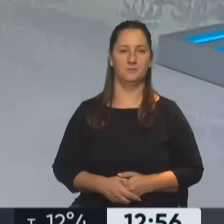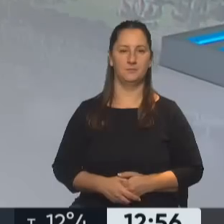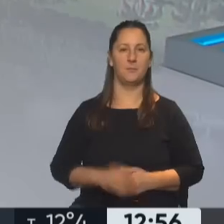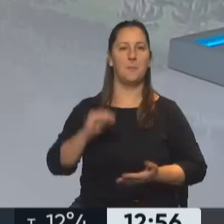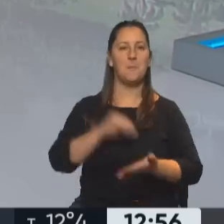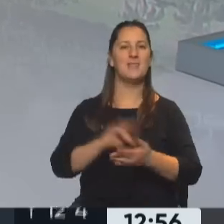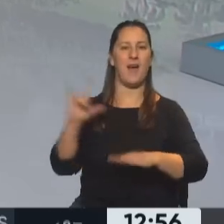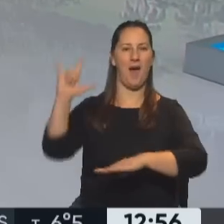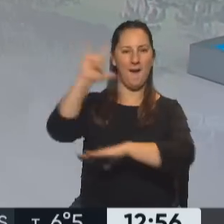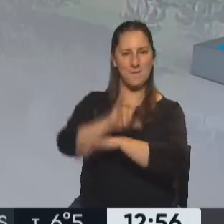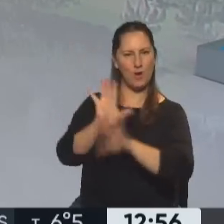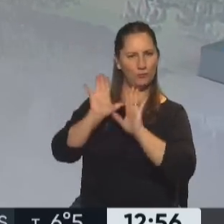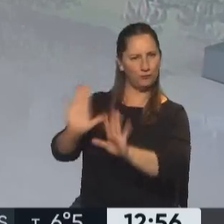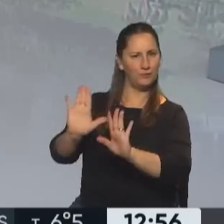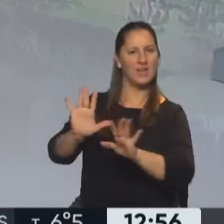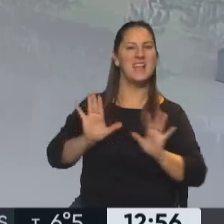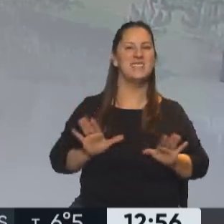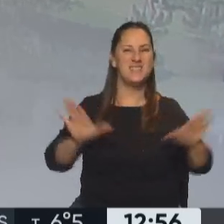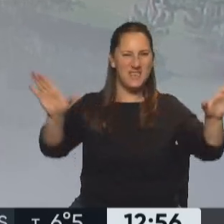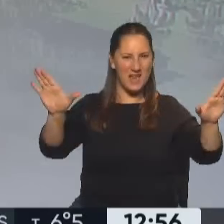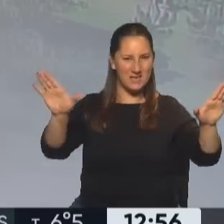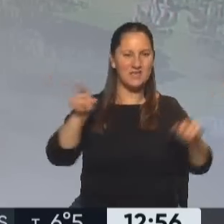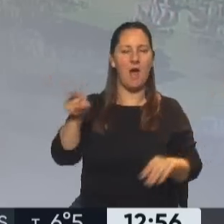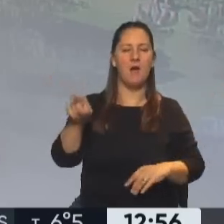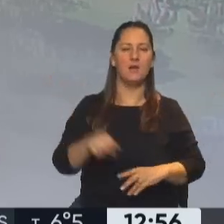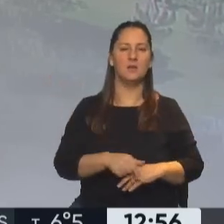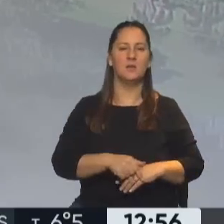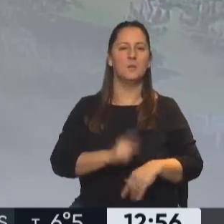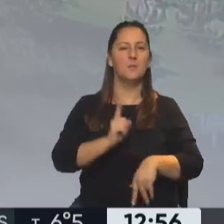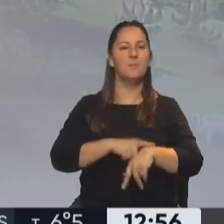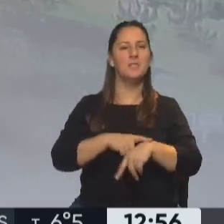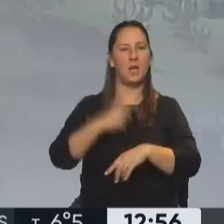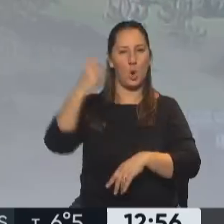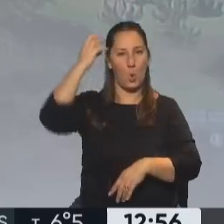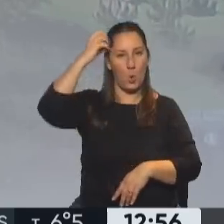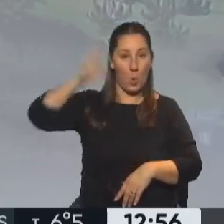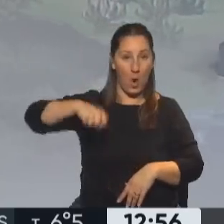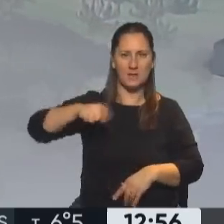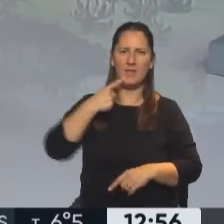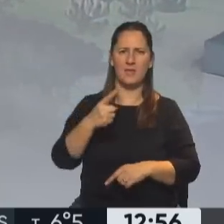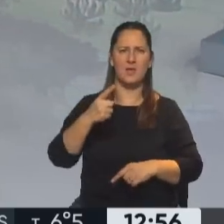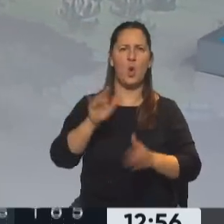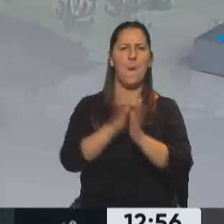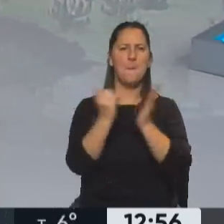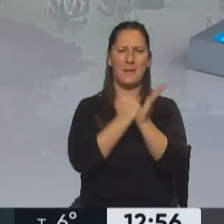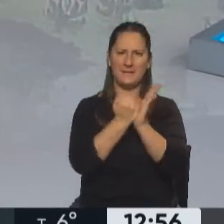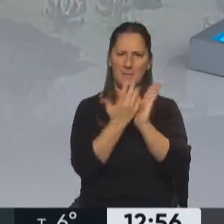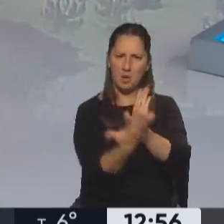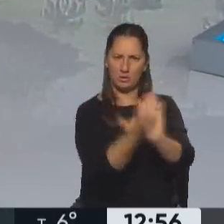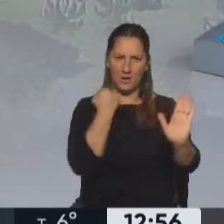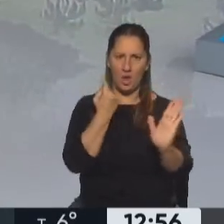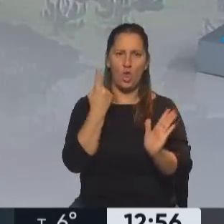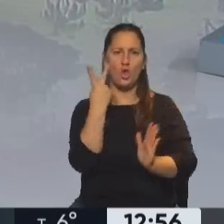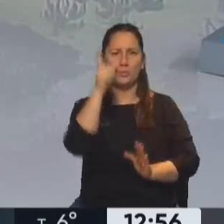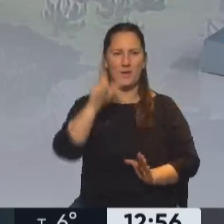Más sobre el avión retenido en el aeropuerto internacional de Ezeiza. Recordemos, el magistrado que entiende en este caso ordenó retener los pasaportes de los iraníes